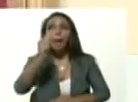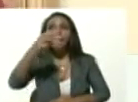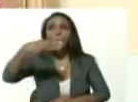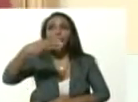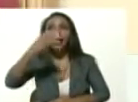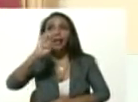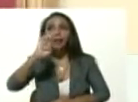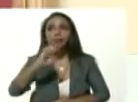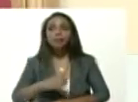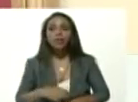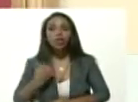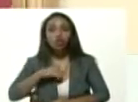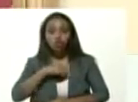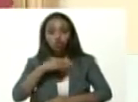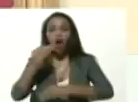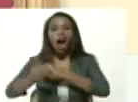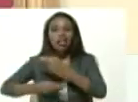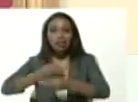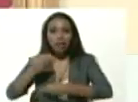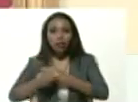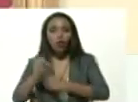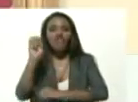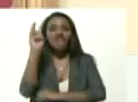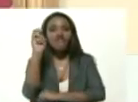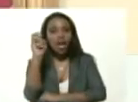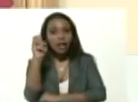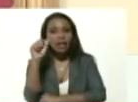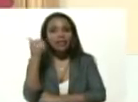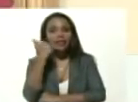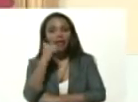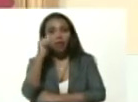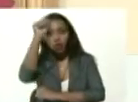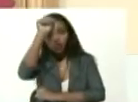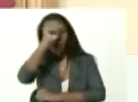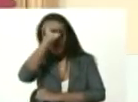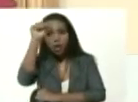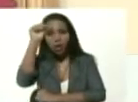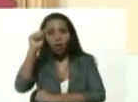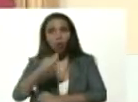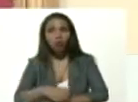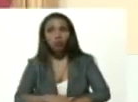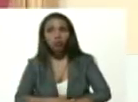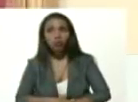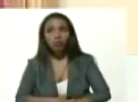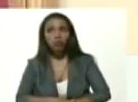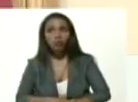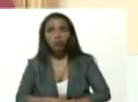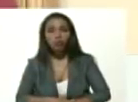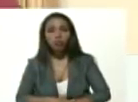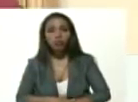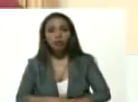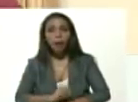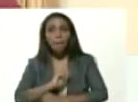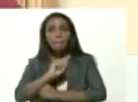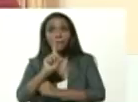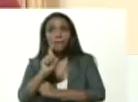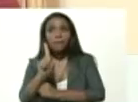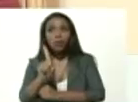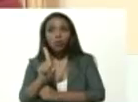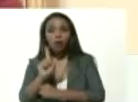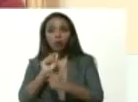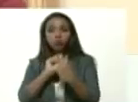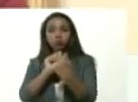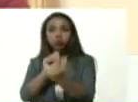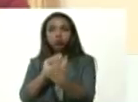estamos haciendo viernes, sábado y domingo con la encuesta. Si me